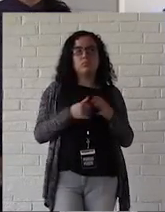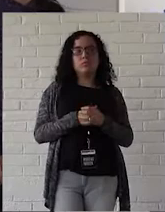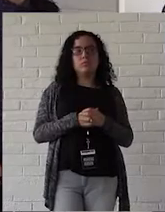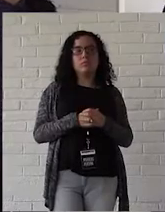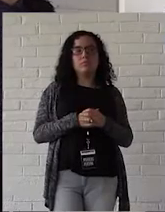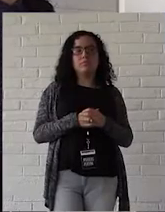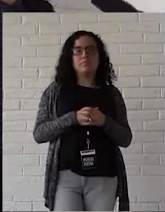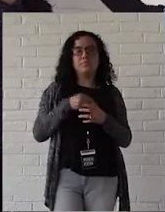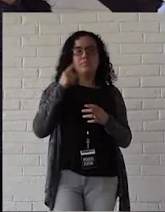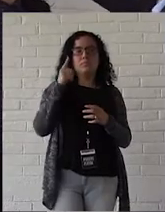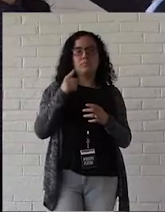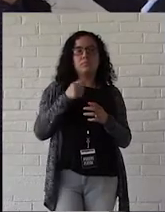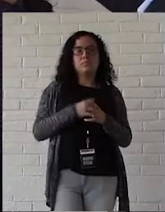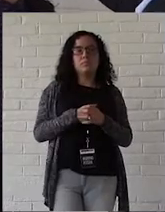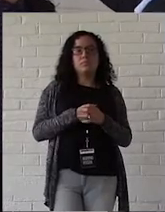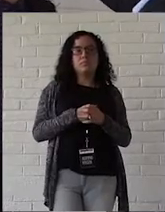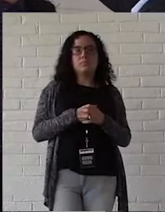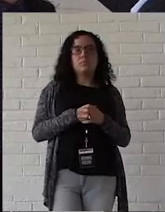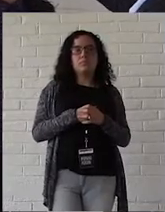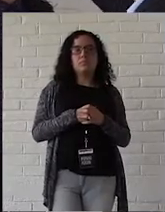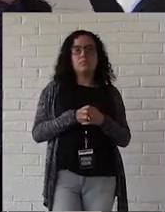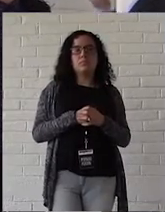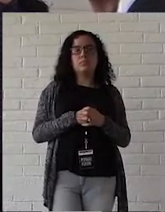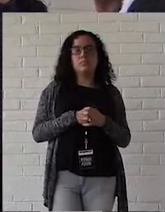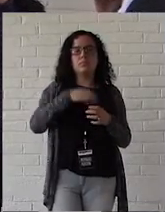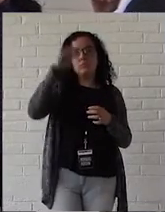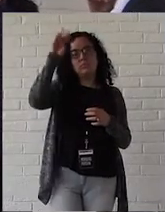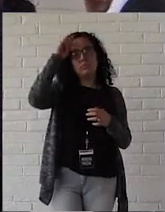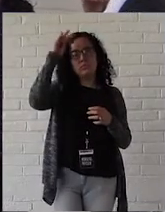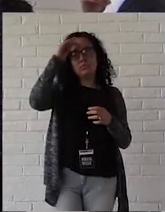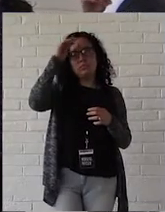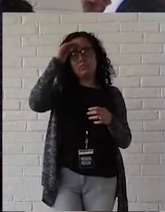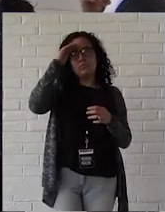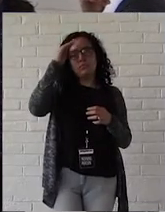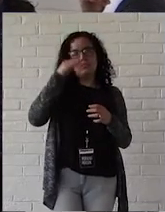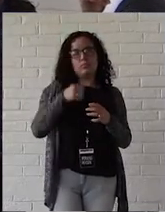tú, toma los ojos, vas a pensar